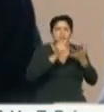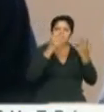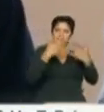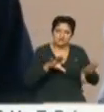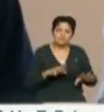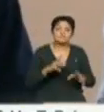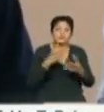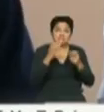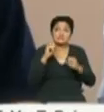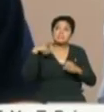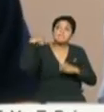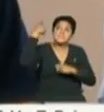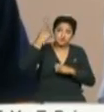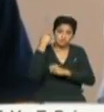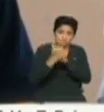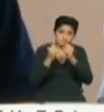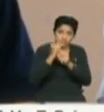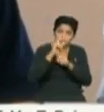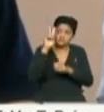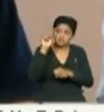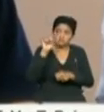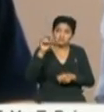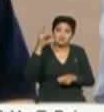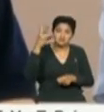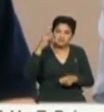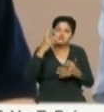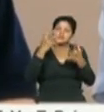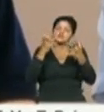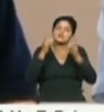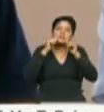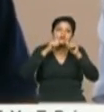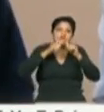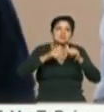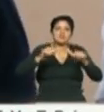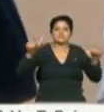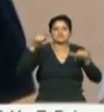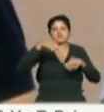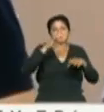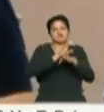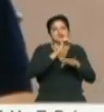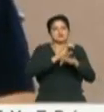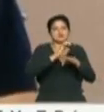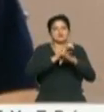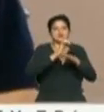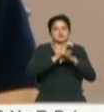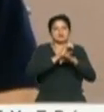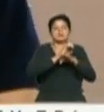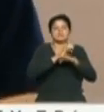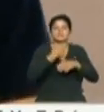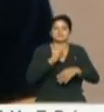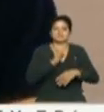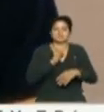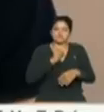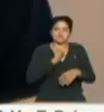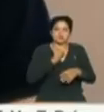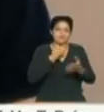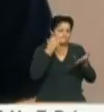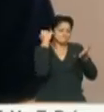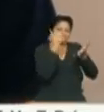ya oficialmente poder anunciar que el Ecuador tiene su marca